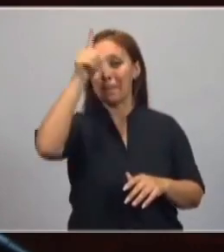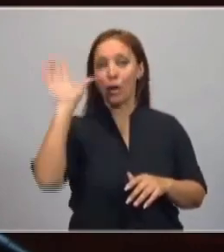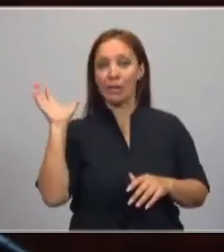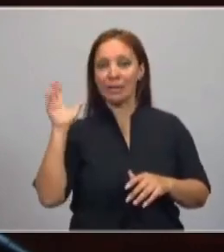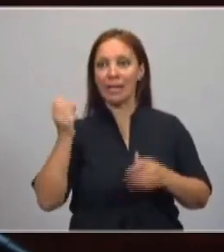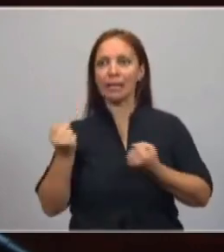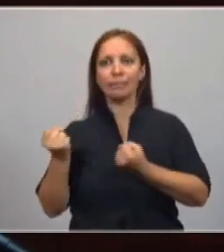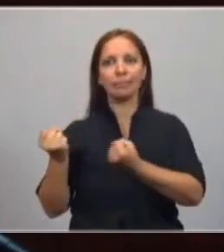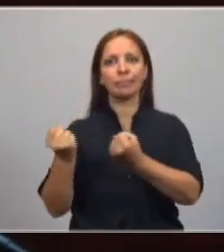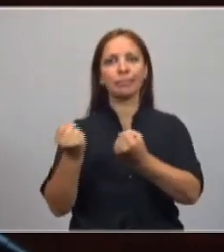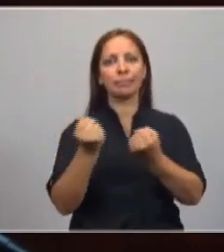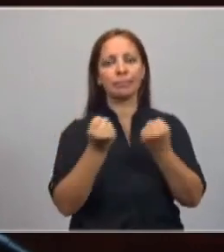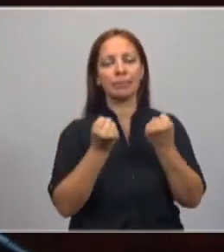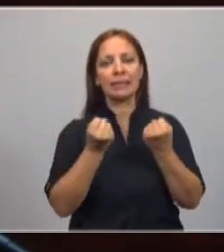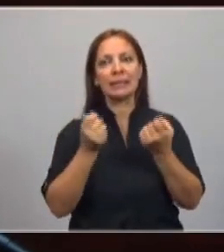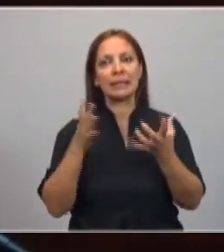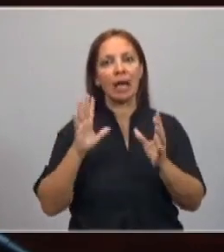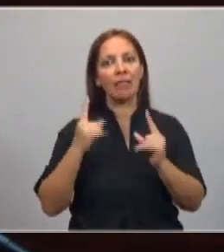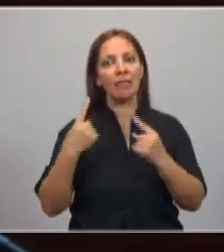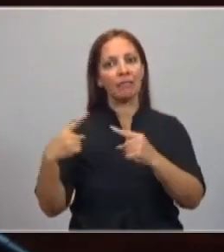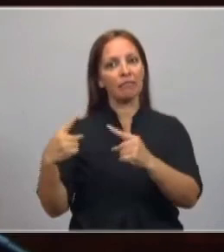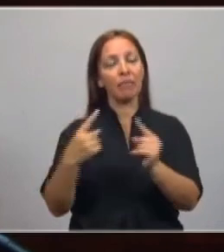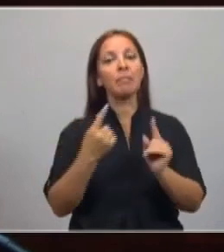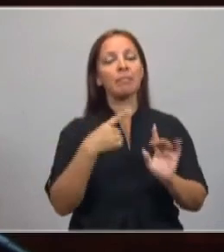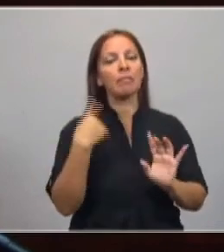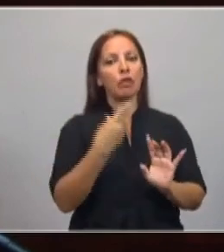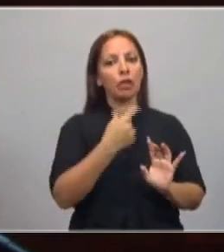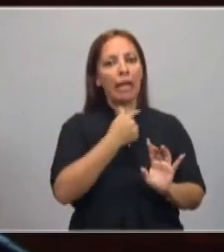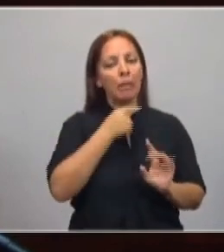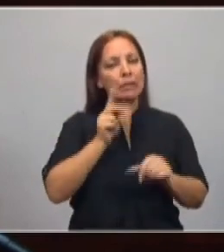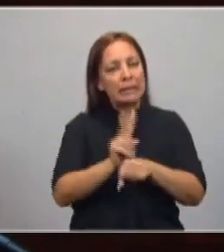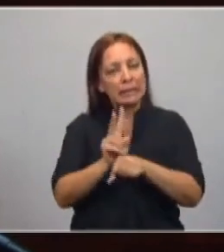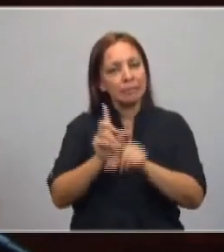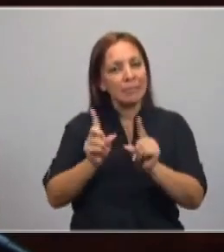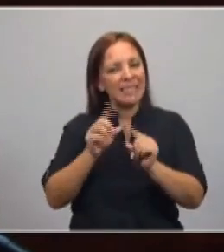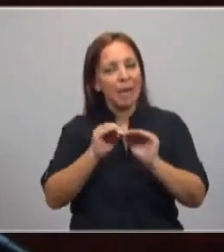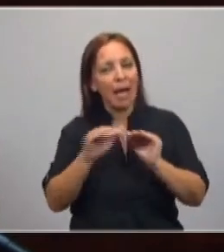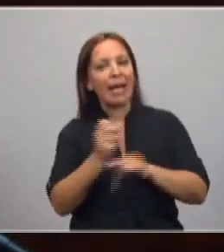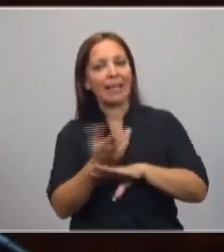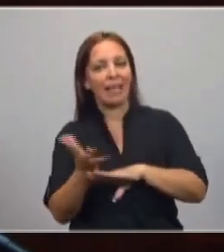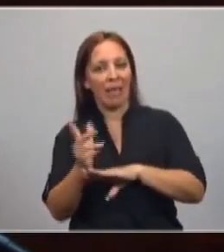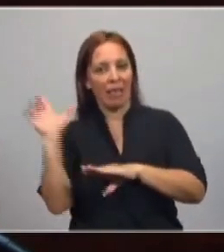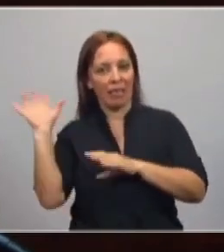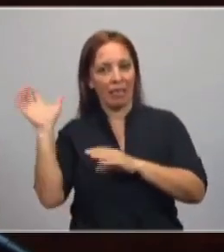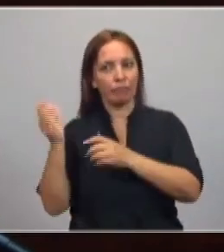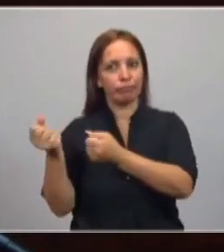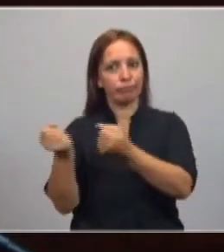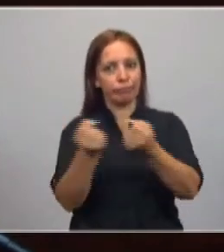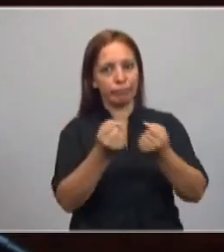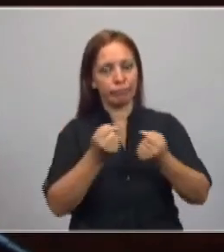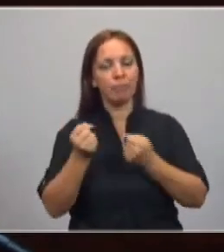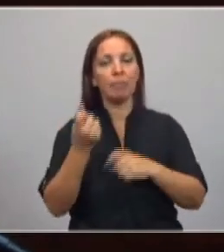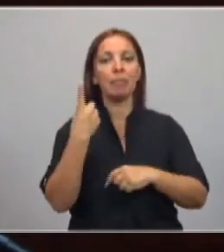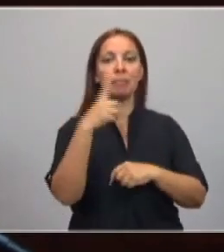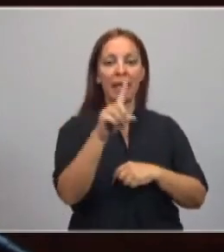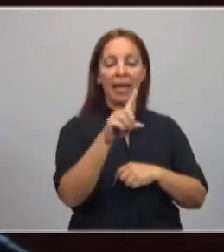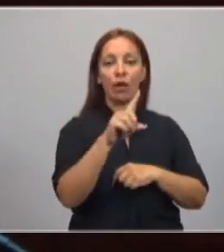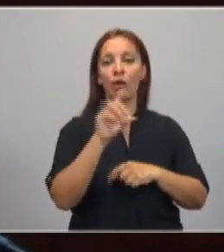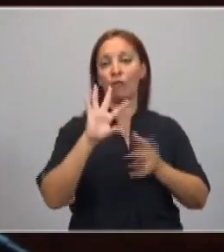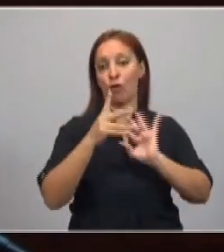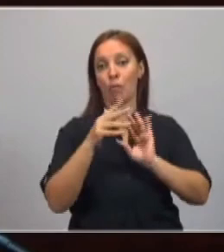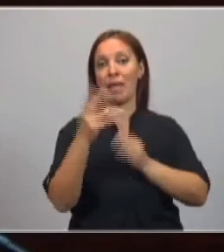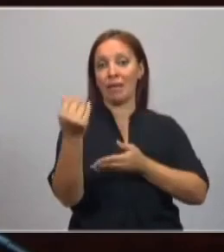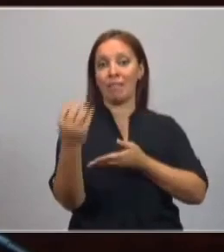estamos intentando sostener. Por otro lado, pese a la falta de pago y posterior eliminación del Fondo